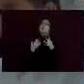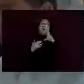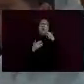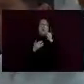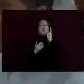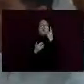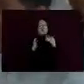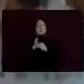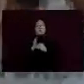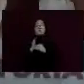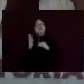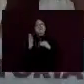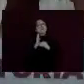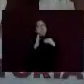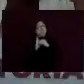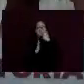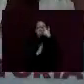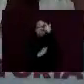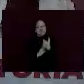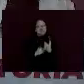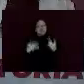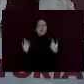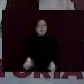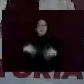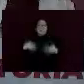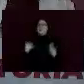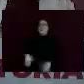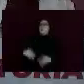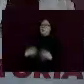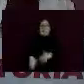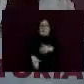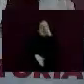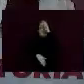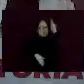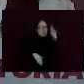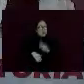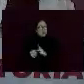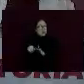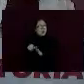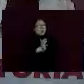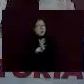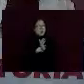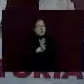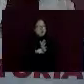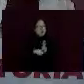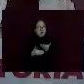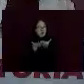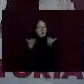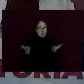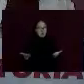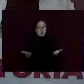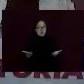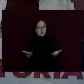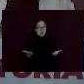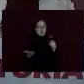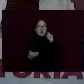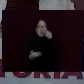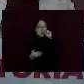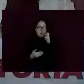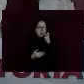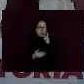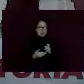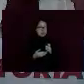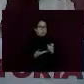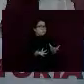mil millones de pesos. Y lo peor de todo es que esta administración fue requerida para